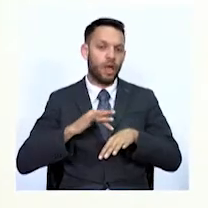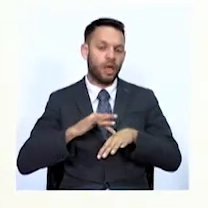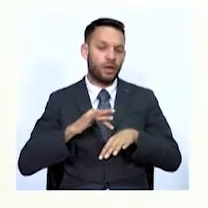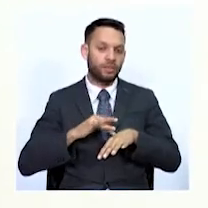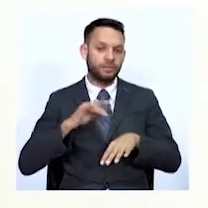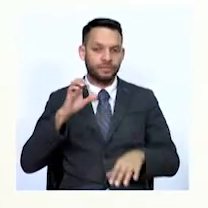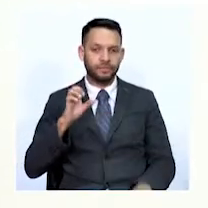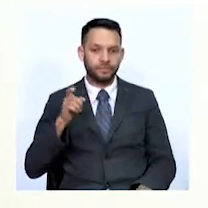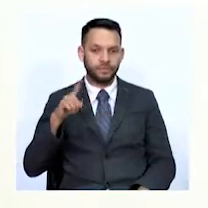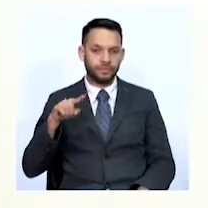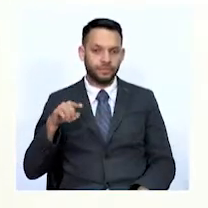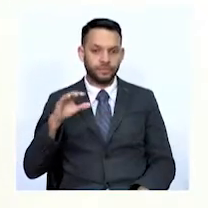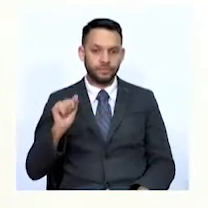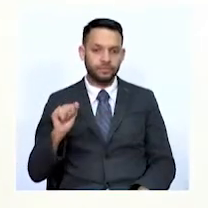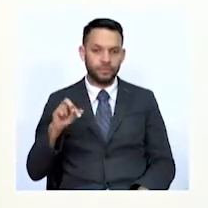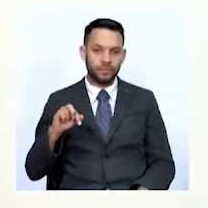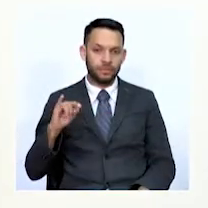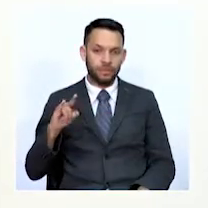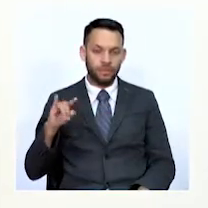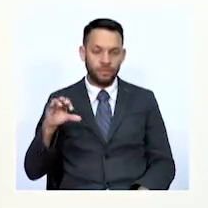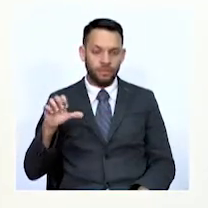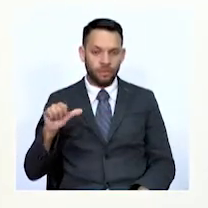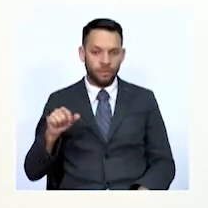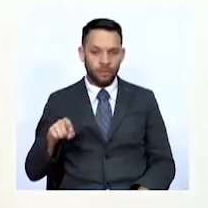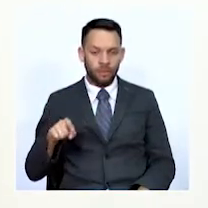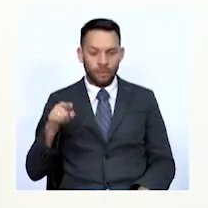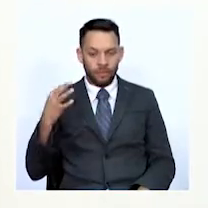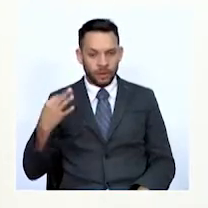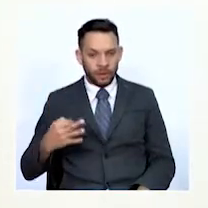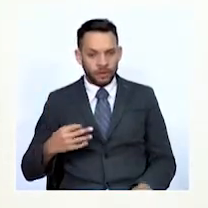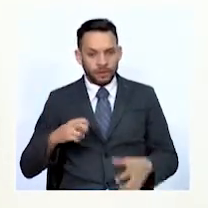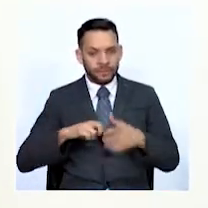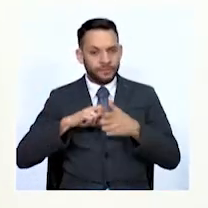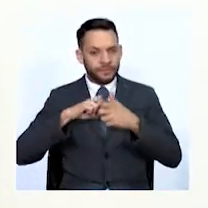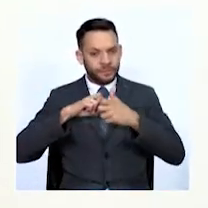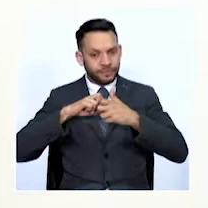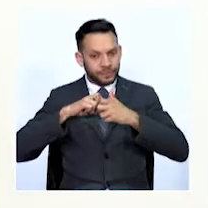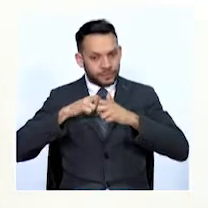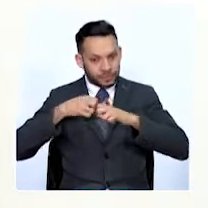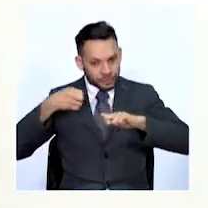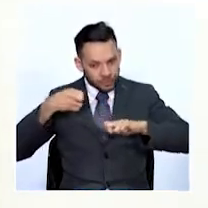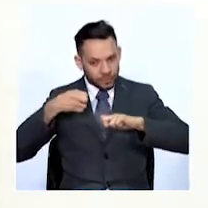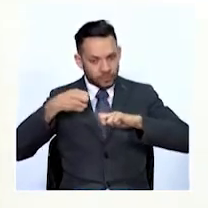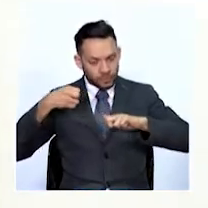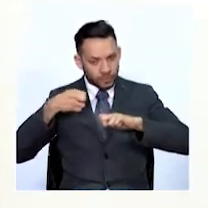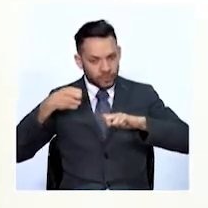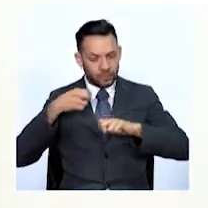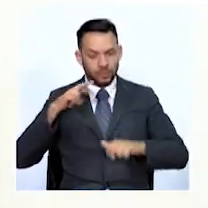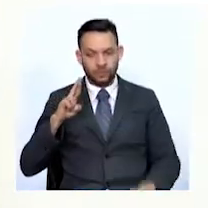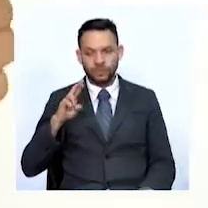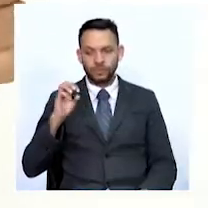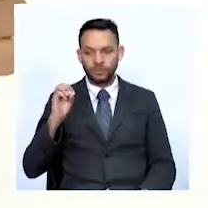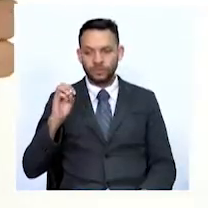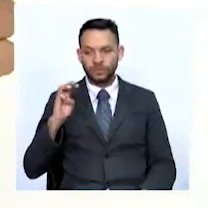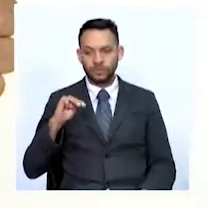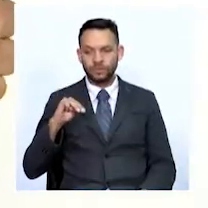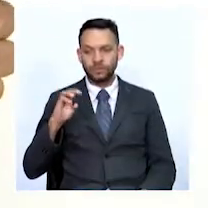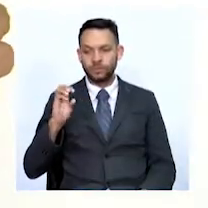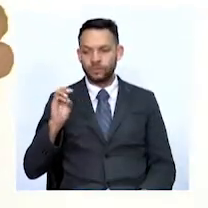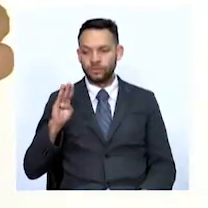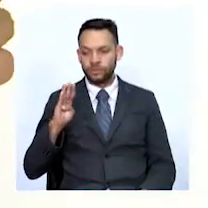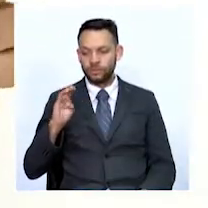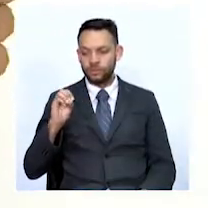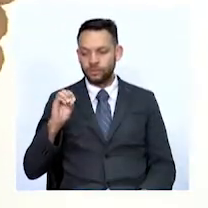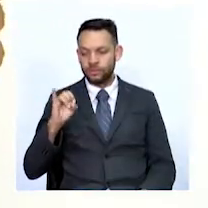Aquí comenzamos a tocar músculos como el serrato, el romboides, que a veces son muy dolorosos.